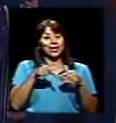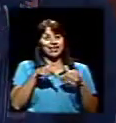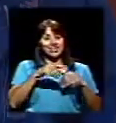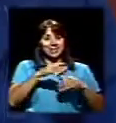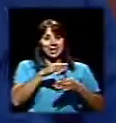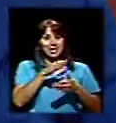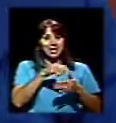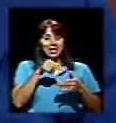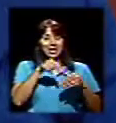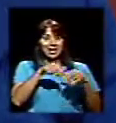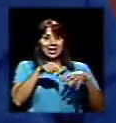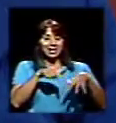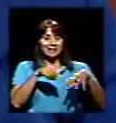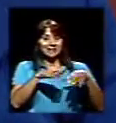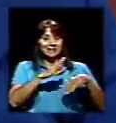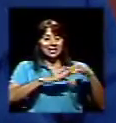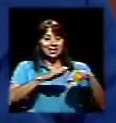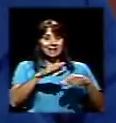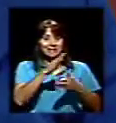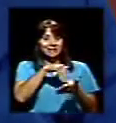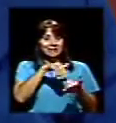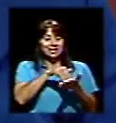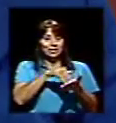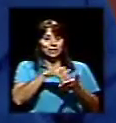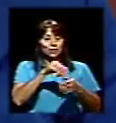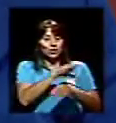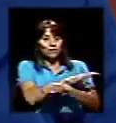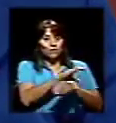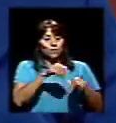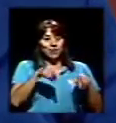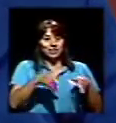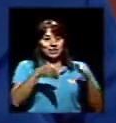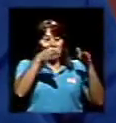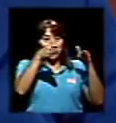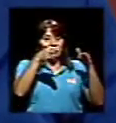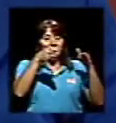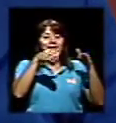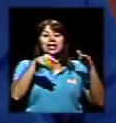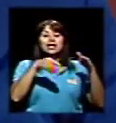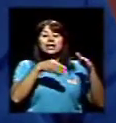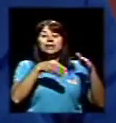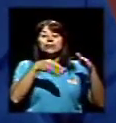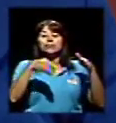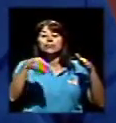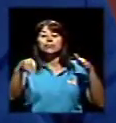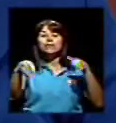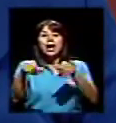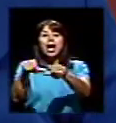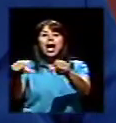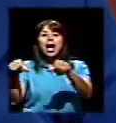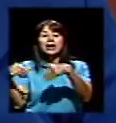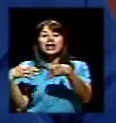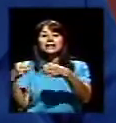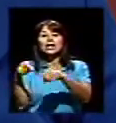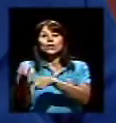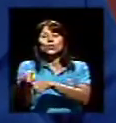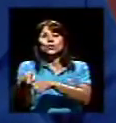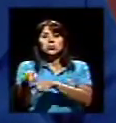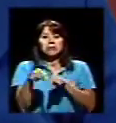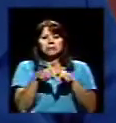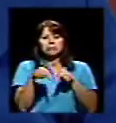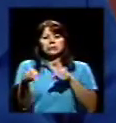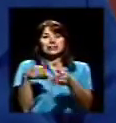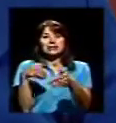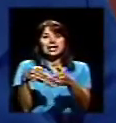está a espaldas de este estudio debe haber medio kilómetro. Exacto. Pero los expedientes de nuestra área de salud son